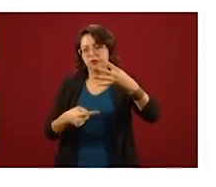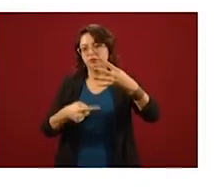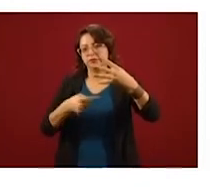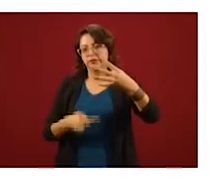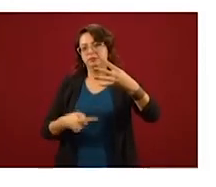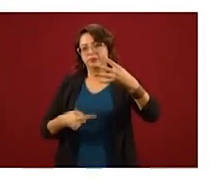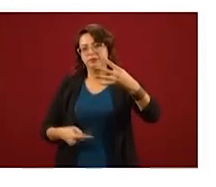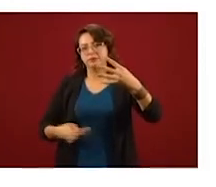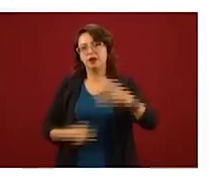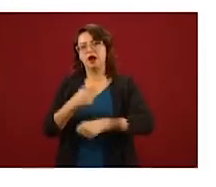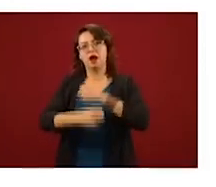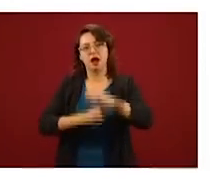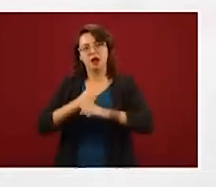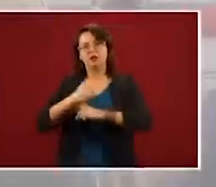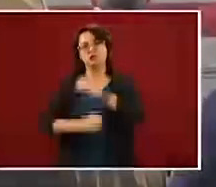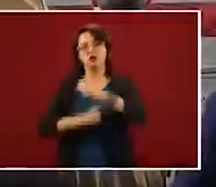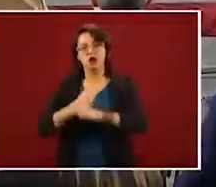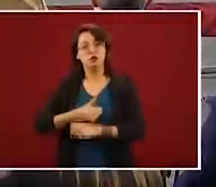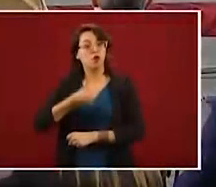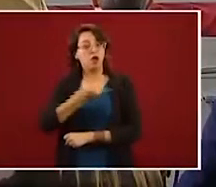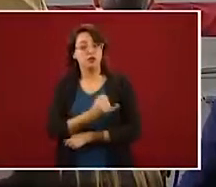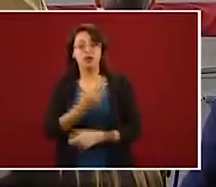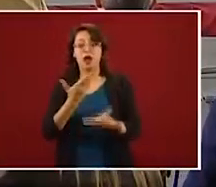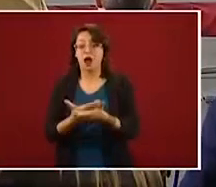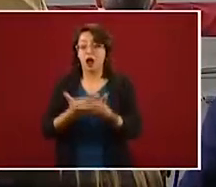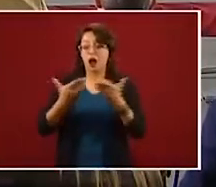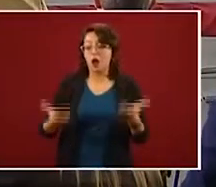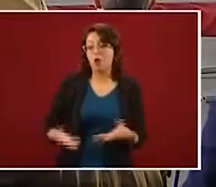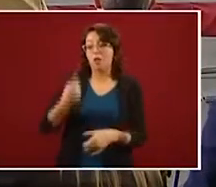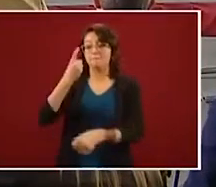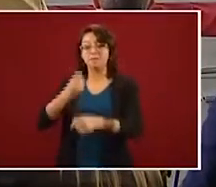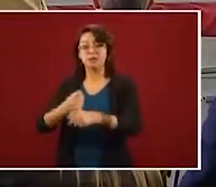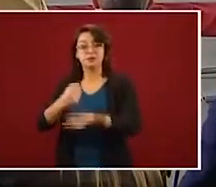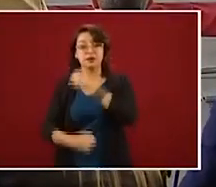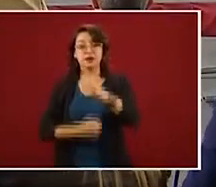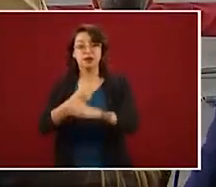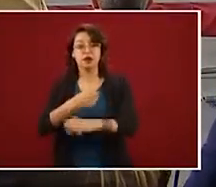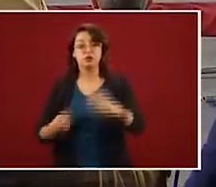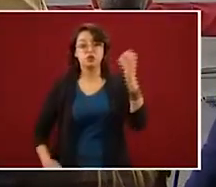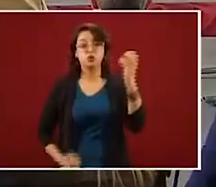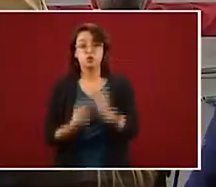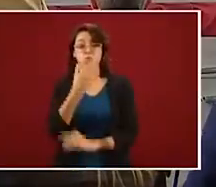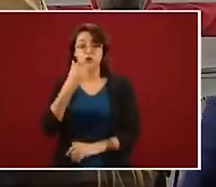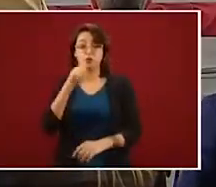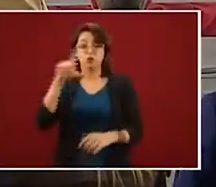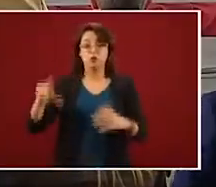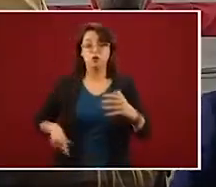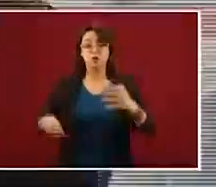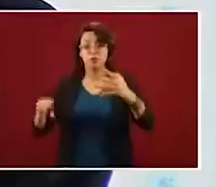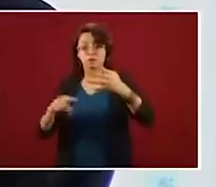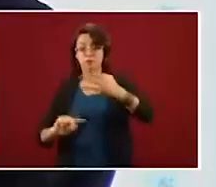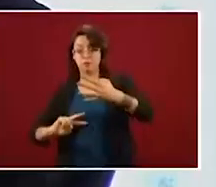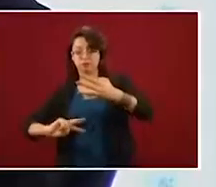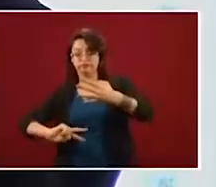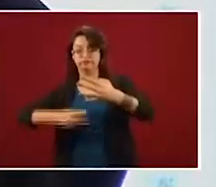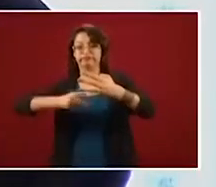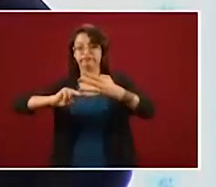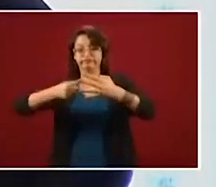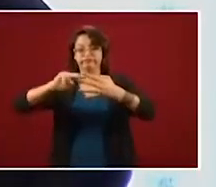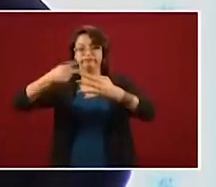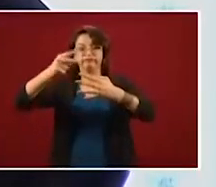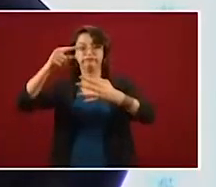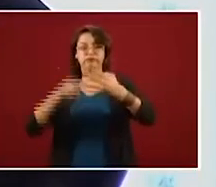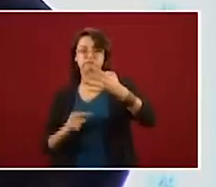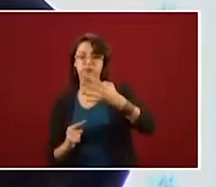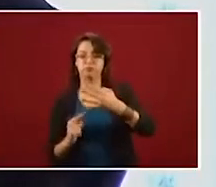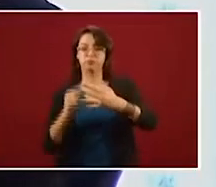redireccionamiento, y hay un punto de inflexión en el primer año de este nuevo gobierno hacia el crecimiento. Entonces,